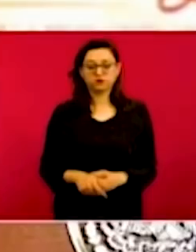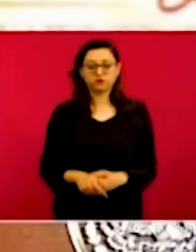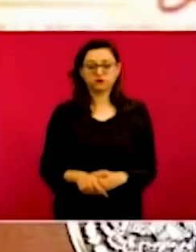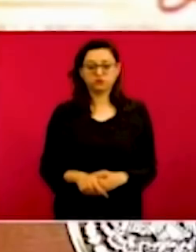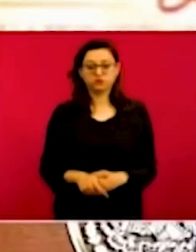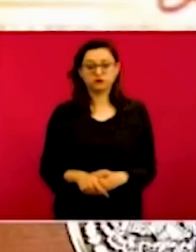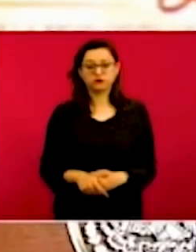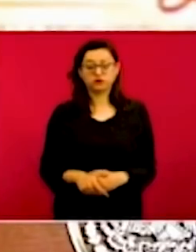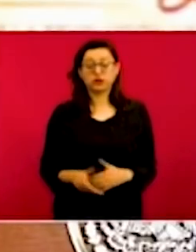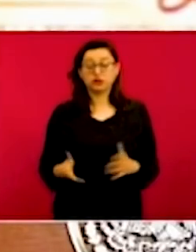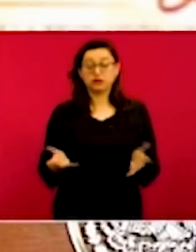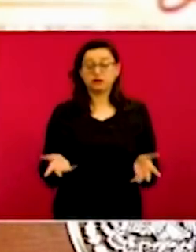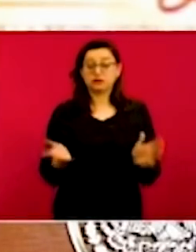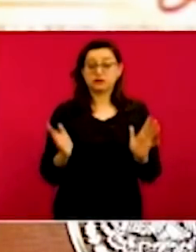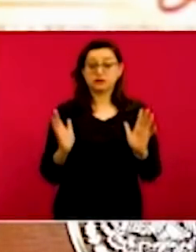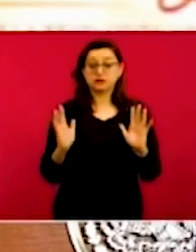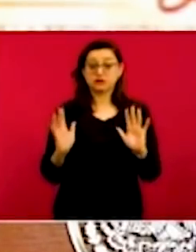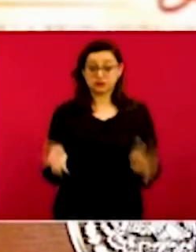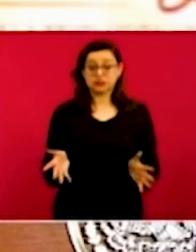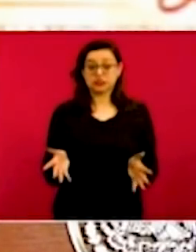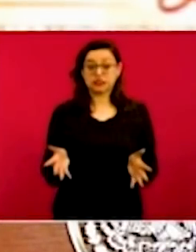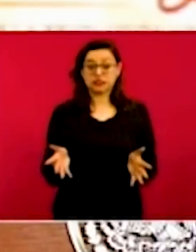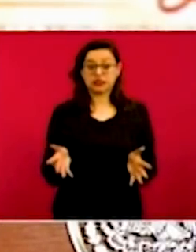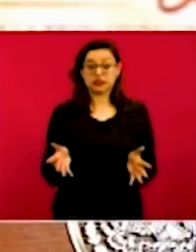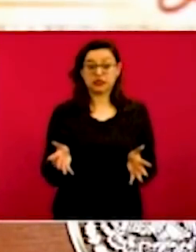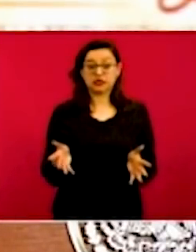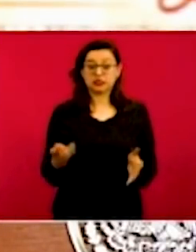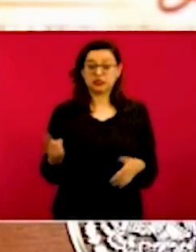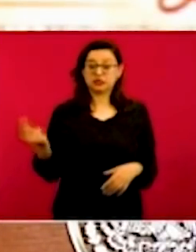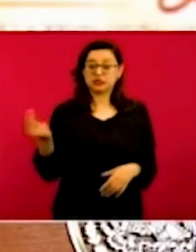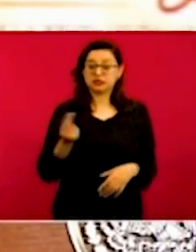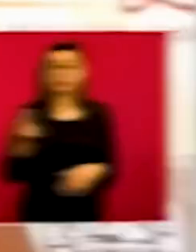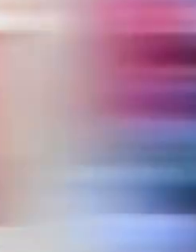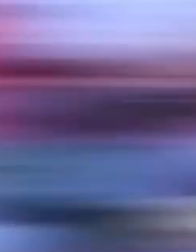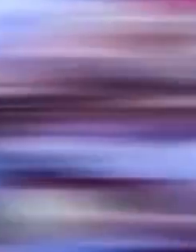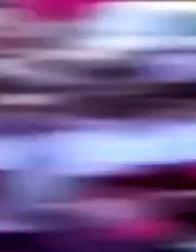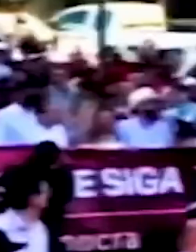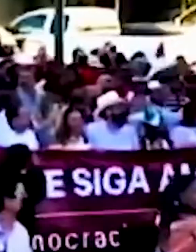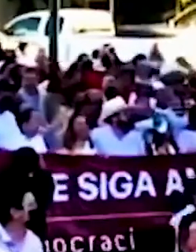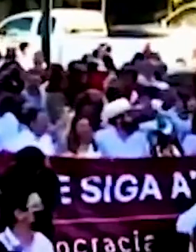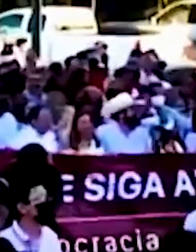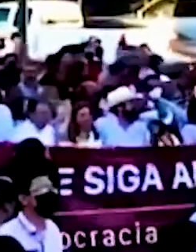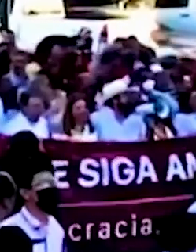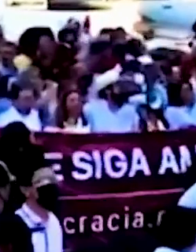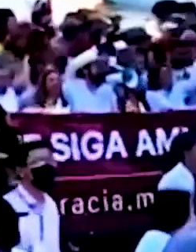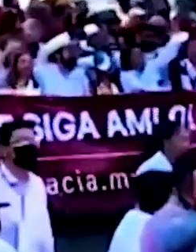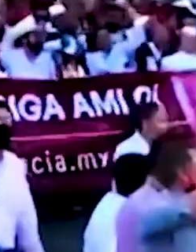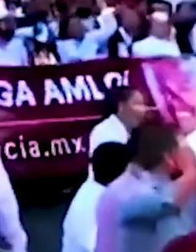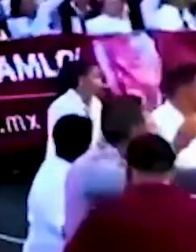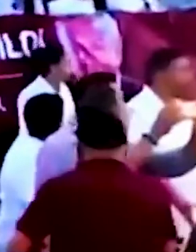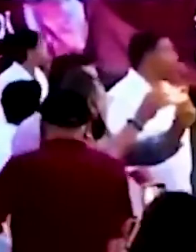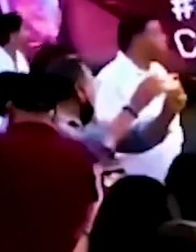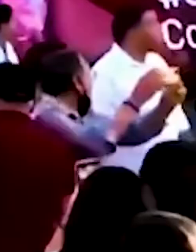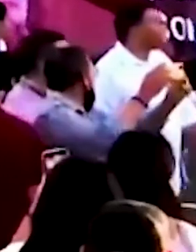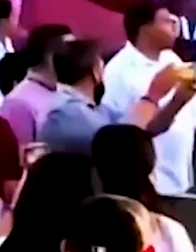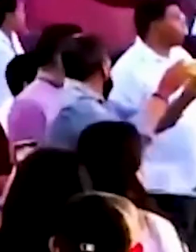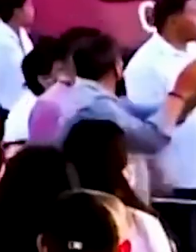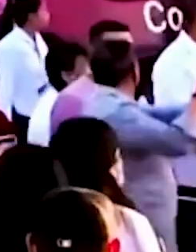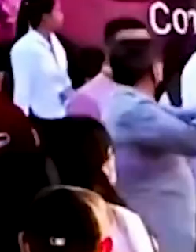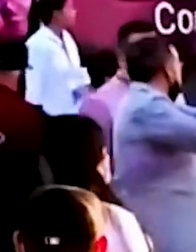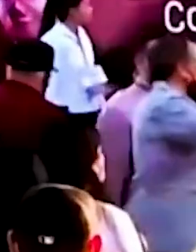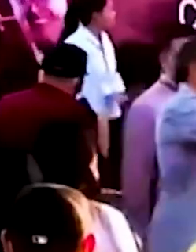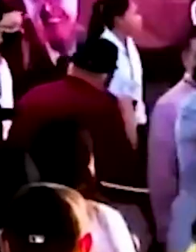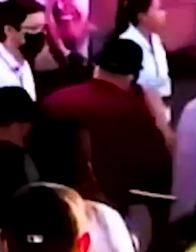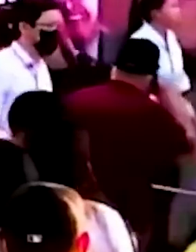vivimos todos. Adán no fue a un mitin, ni viajó en un avión de la Guardia Nacional, ni dijo lo que